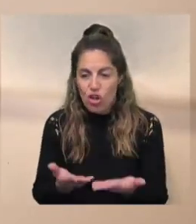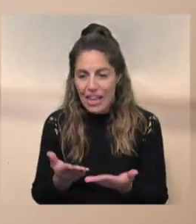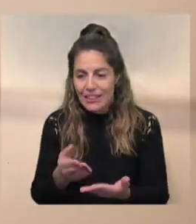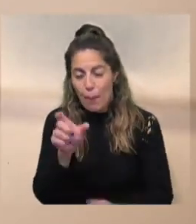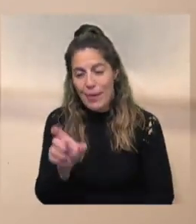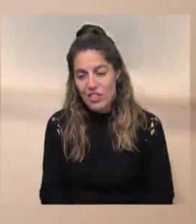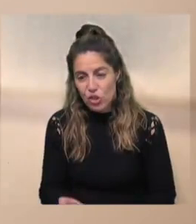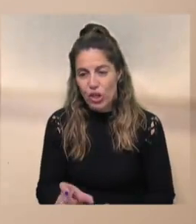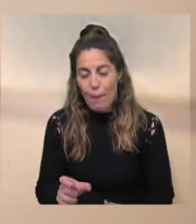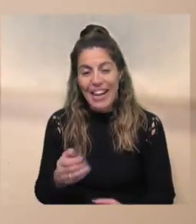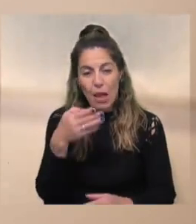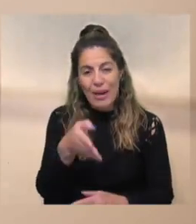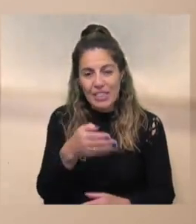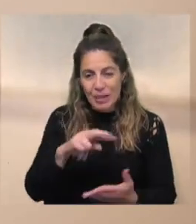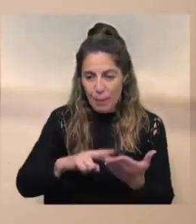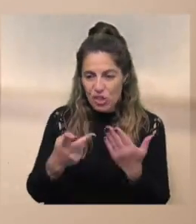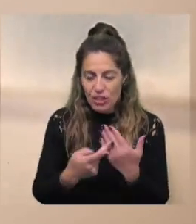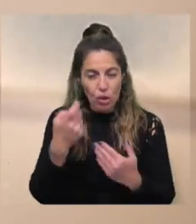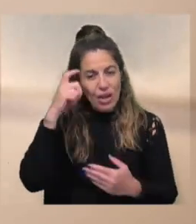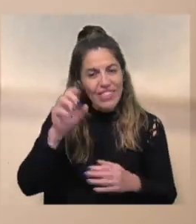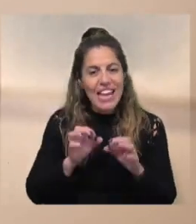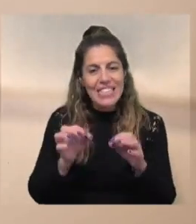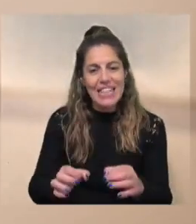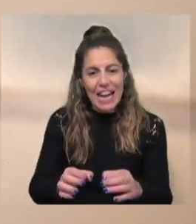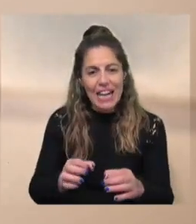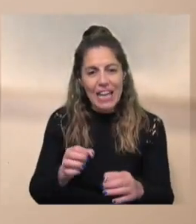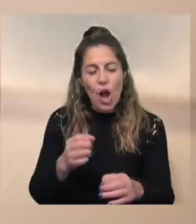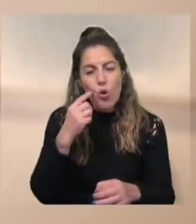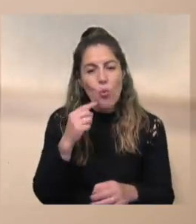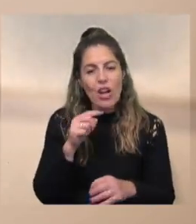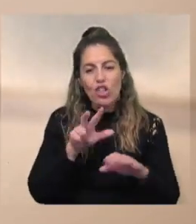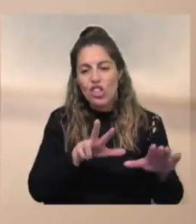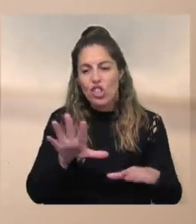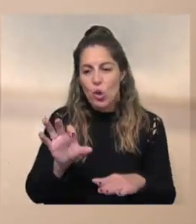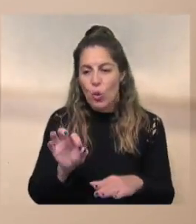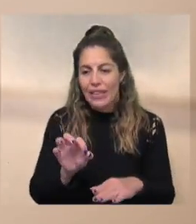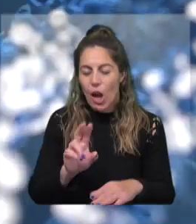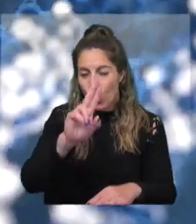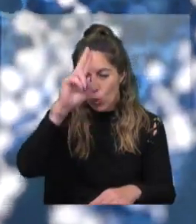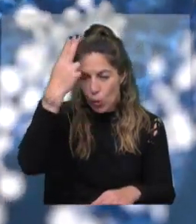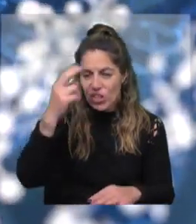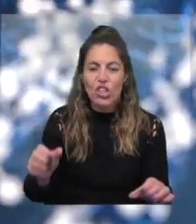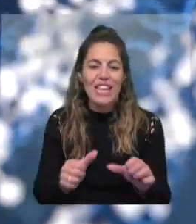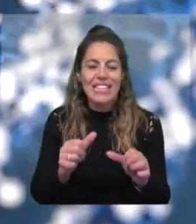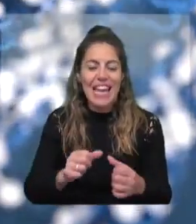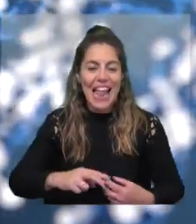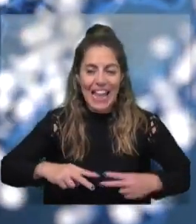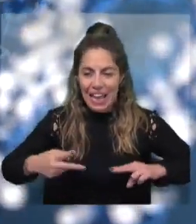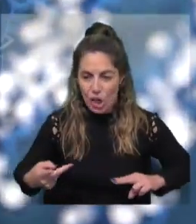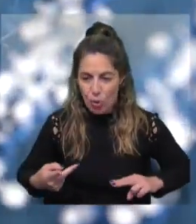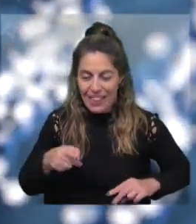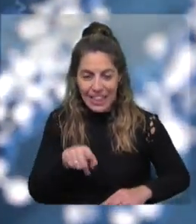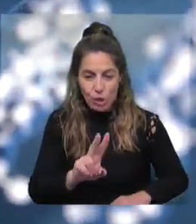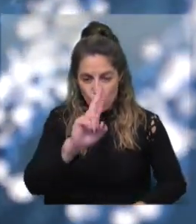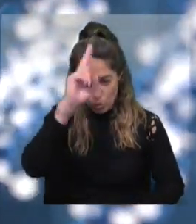participar en nuestro proyecto. La idea es llegar a un número de 850 uruguayos y hacer también el genoma de estos